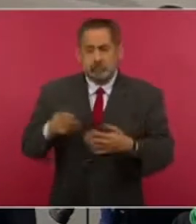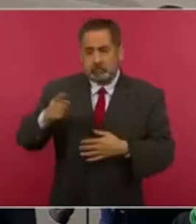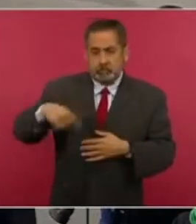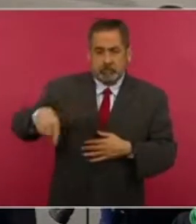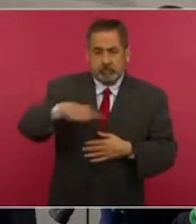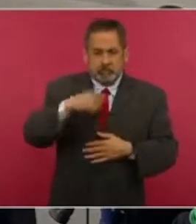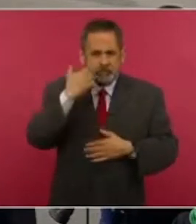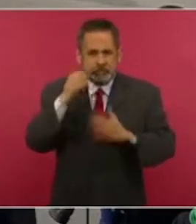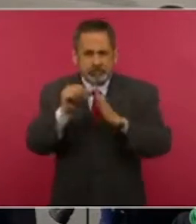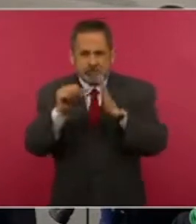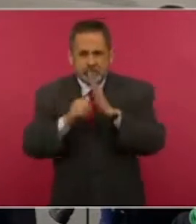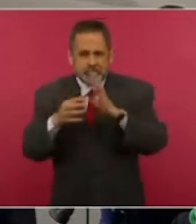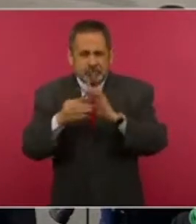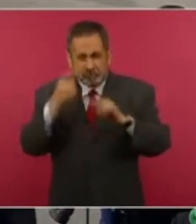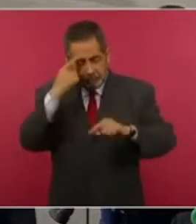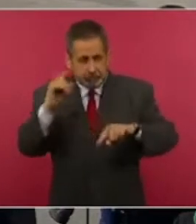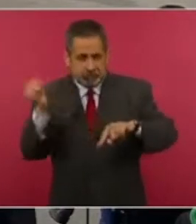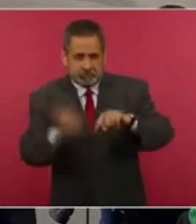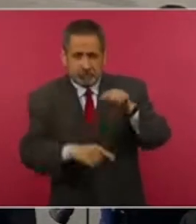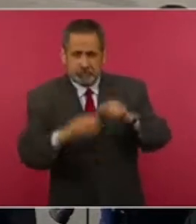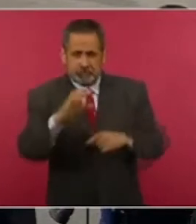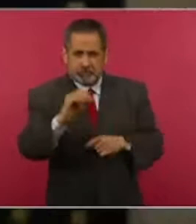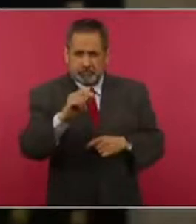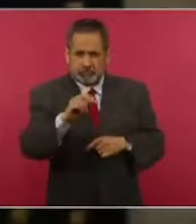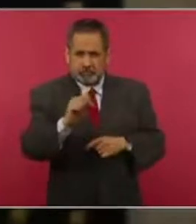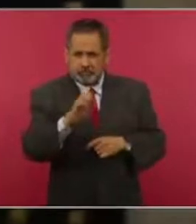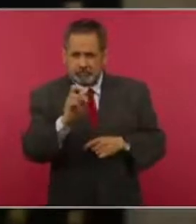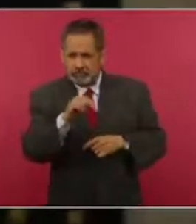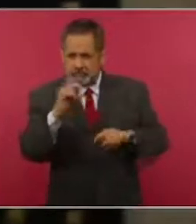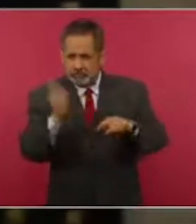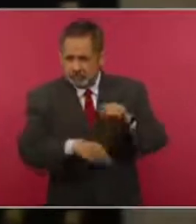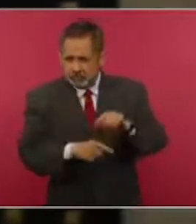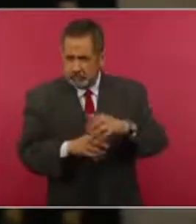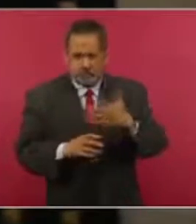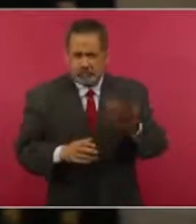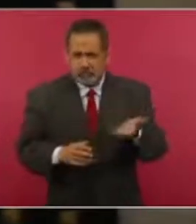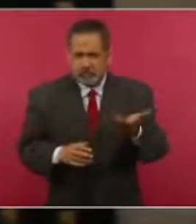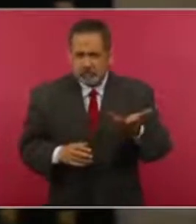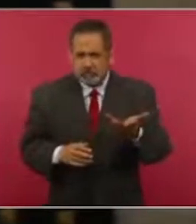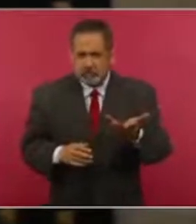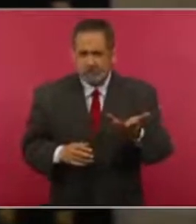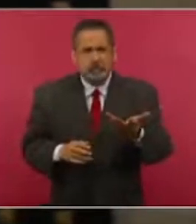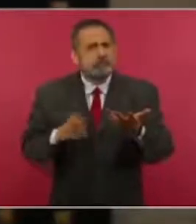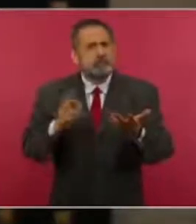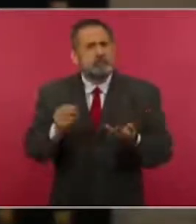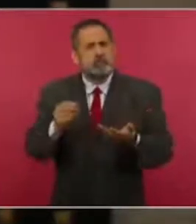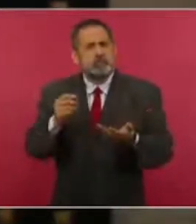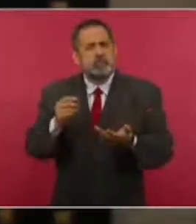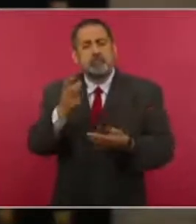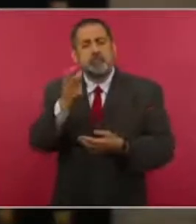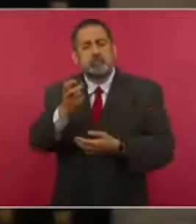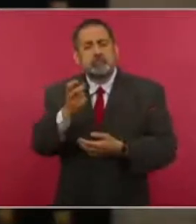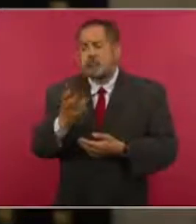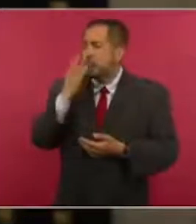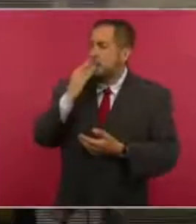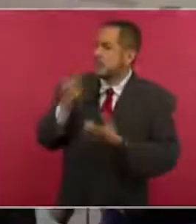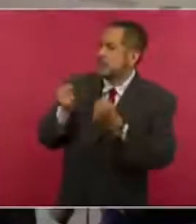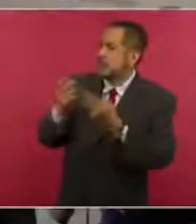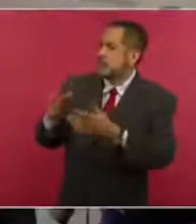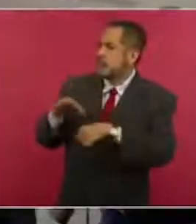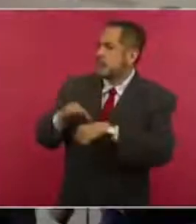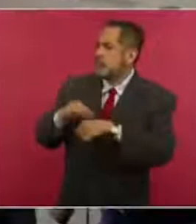estos artículos, ¿es para quitar a la CONASEM o qué es lo que va a pasar? Porque, ¿o eso ha impedido de que no tengamos tantos